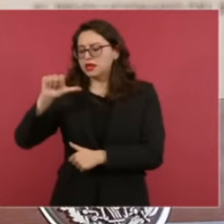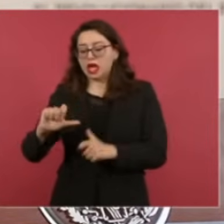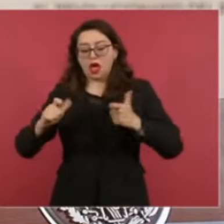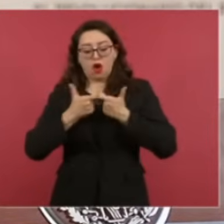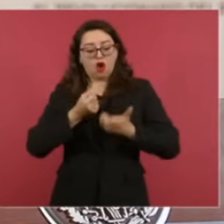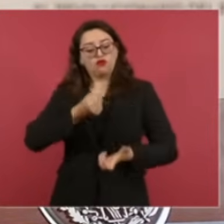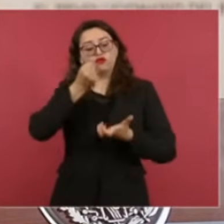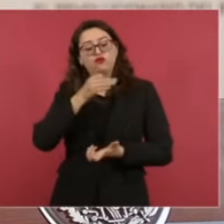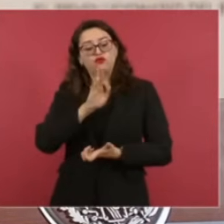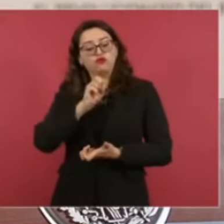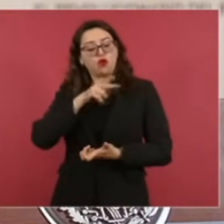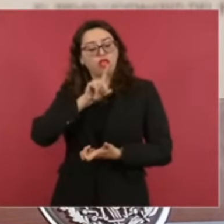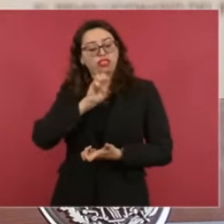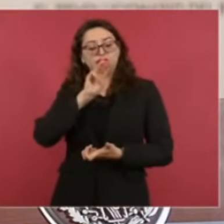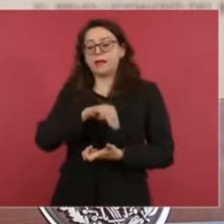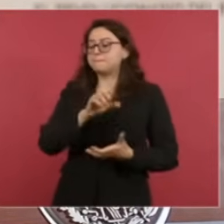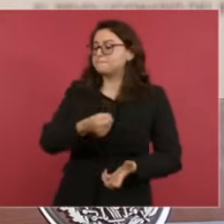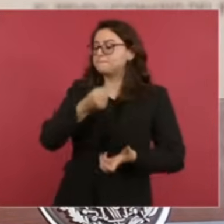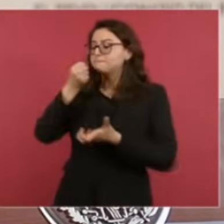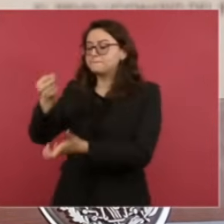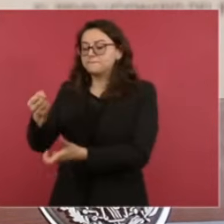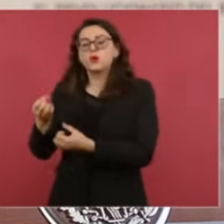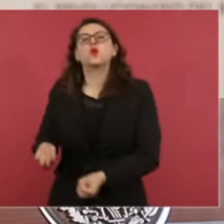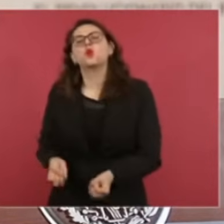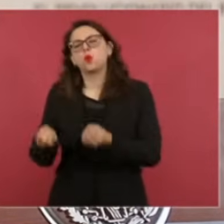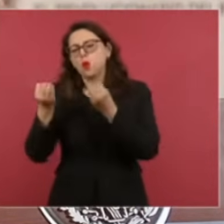Y hubieron muchísimos daños. Miren,